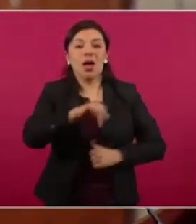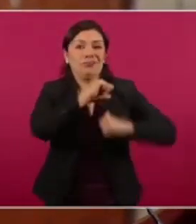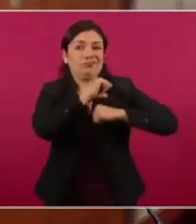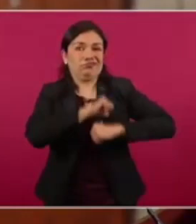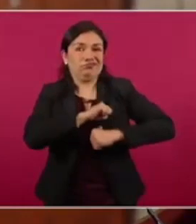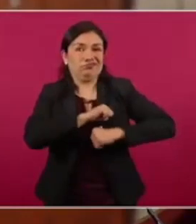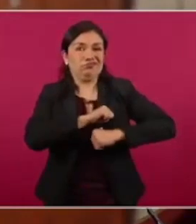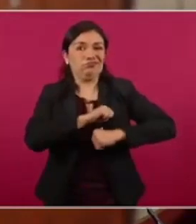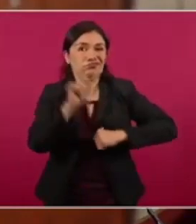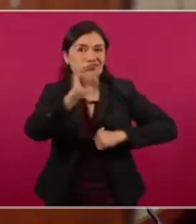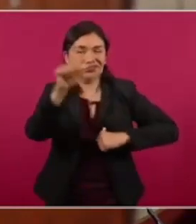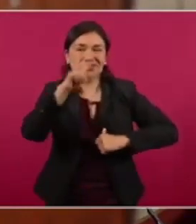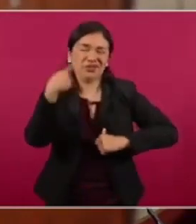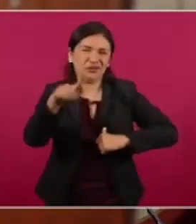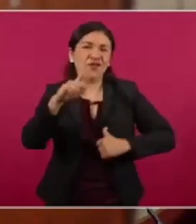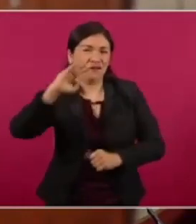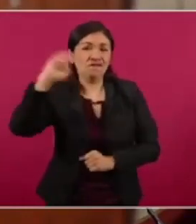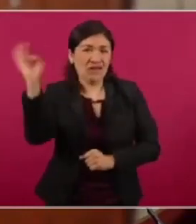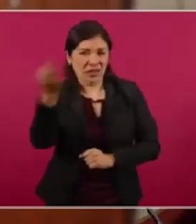autoridades federales,